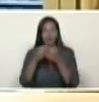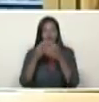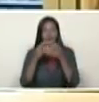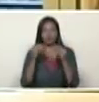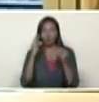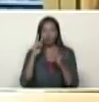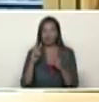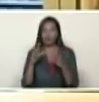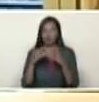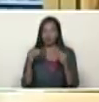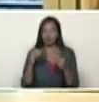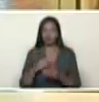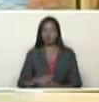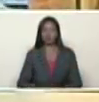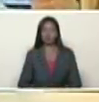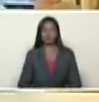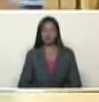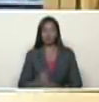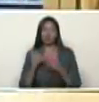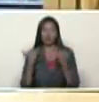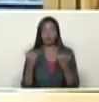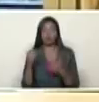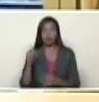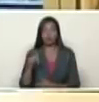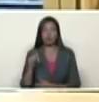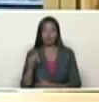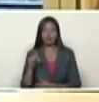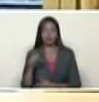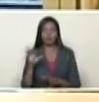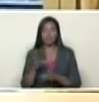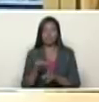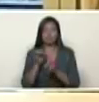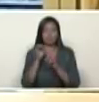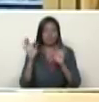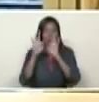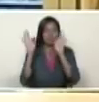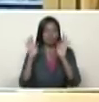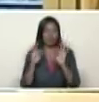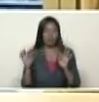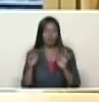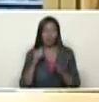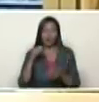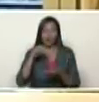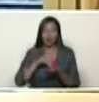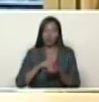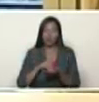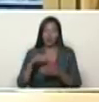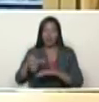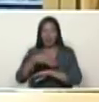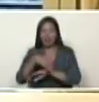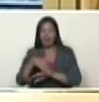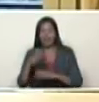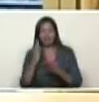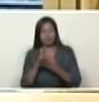con todo. Ahora, hoy, de manera especial, yo estoy en las calles siempre,